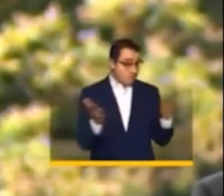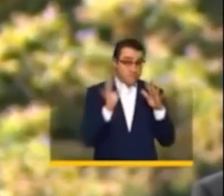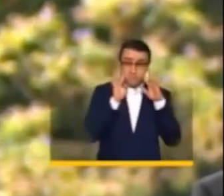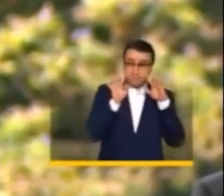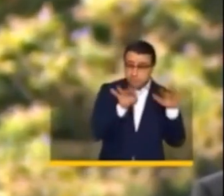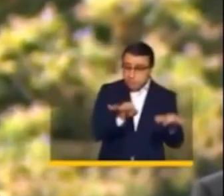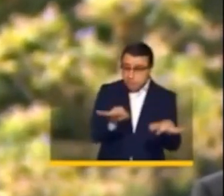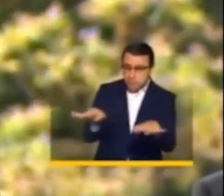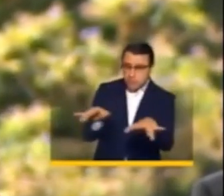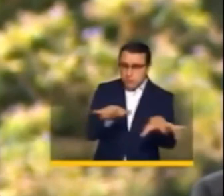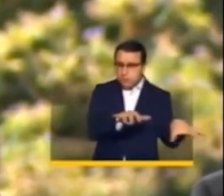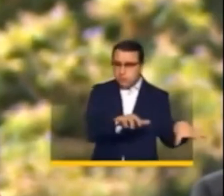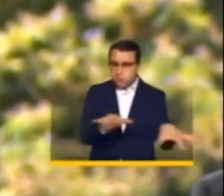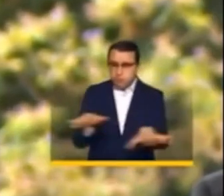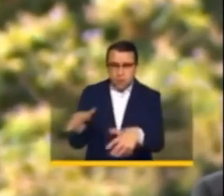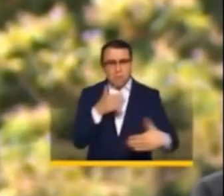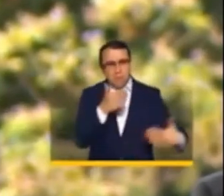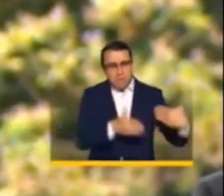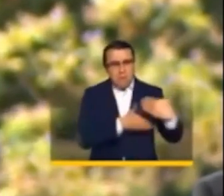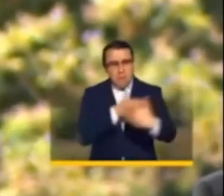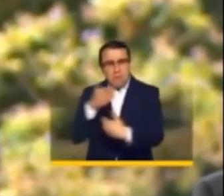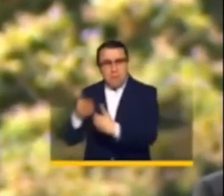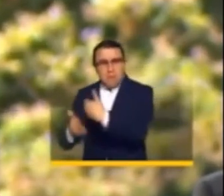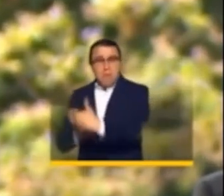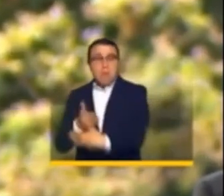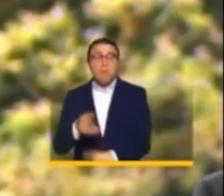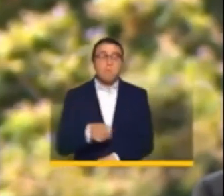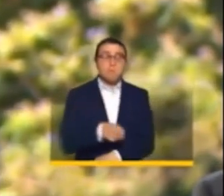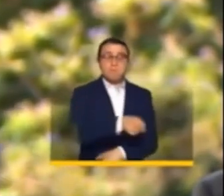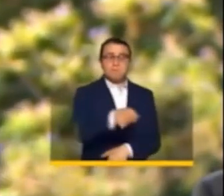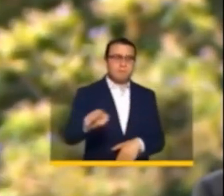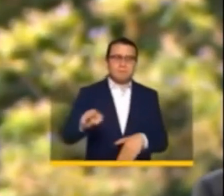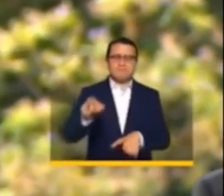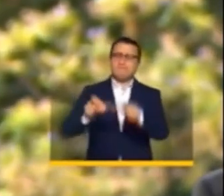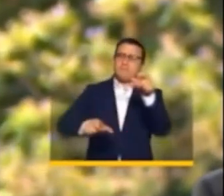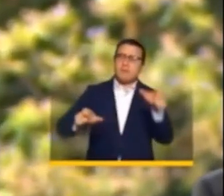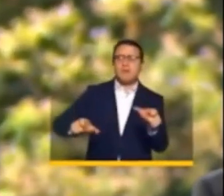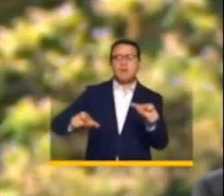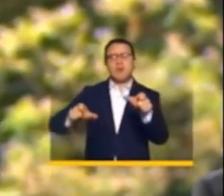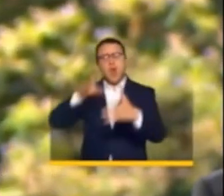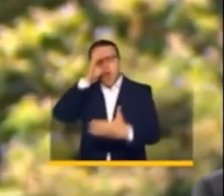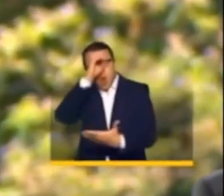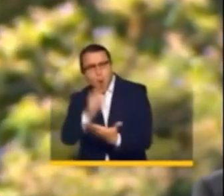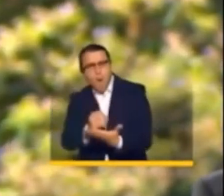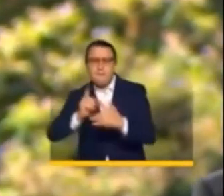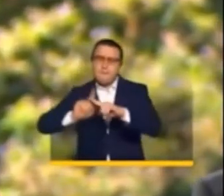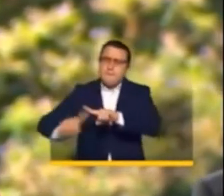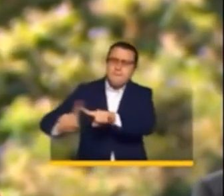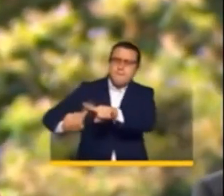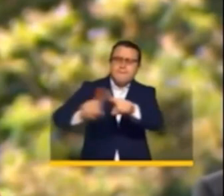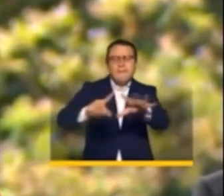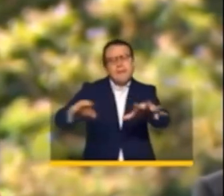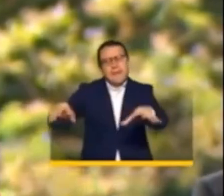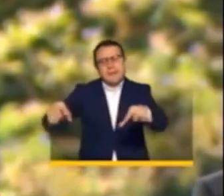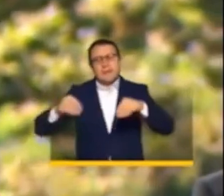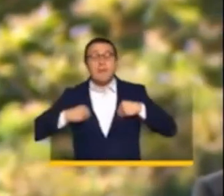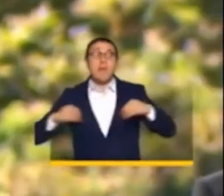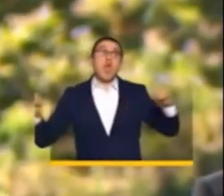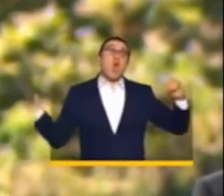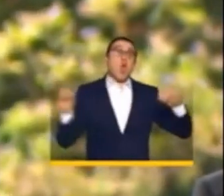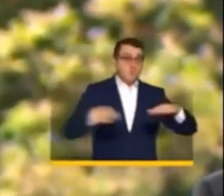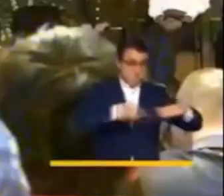este desarrollo un poquito de lo que hay entre aceptar las diferencias y tratar de matar la